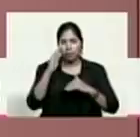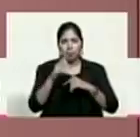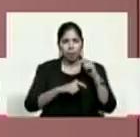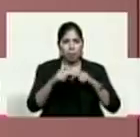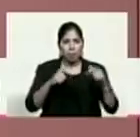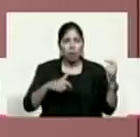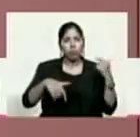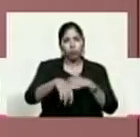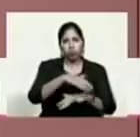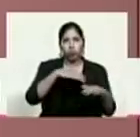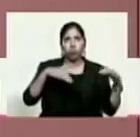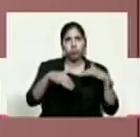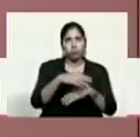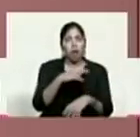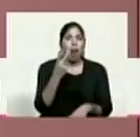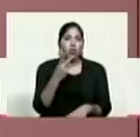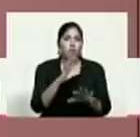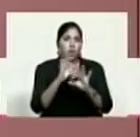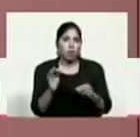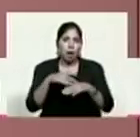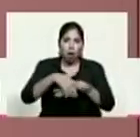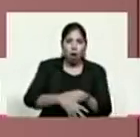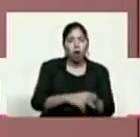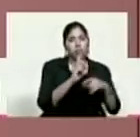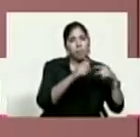es hidroeléctrico y es termoeléctrico.